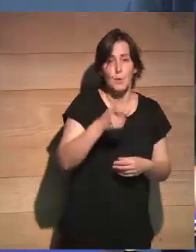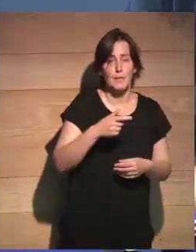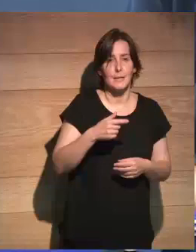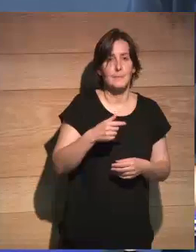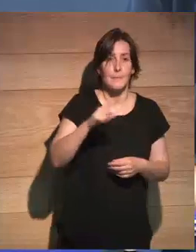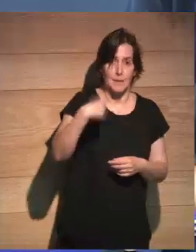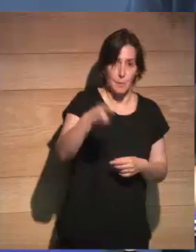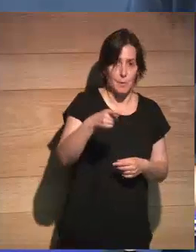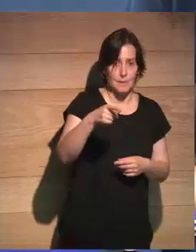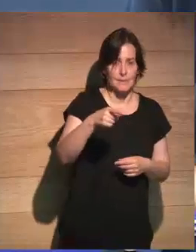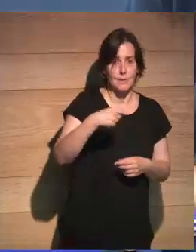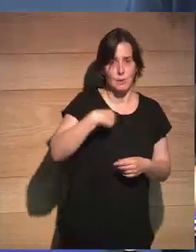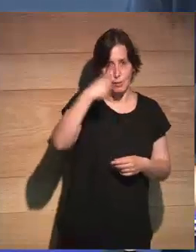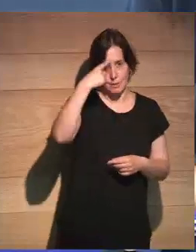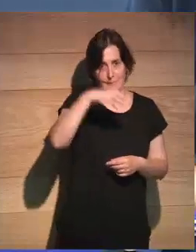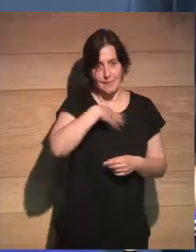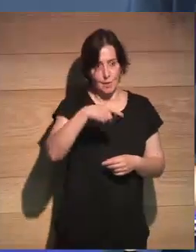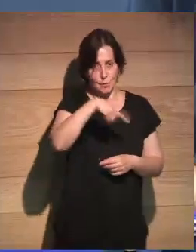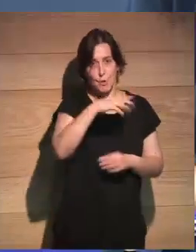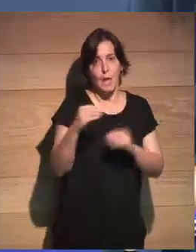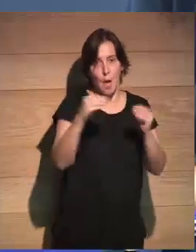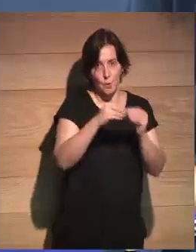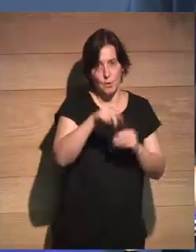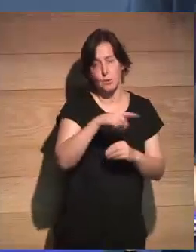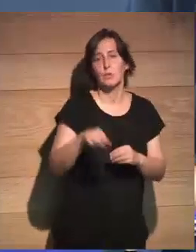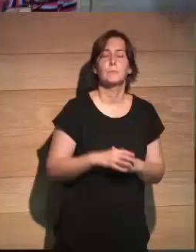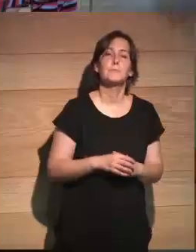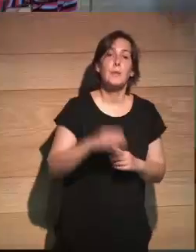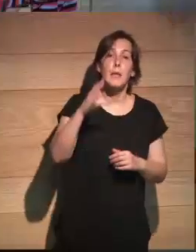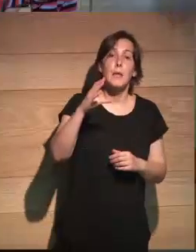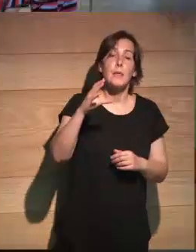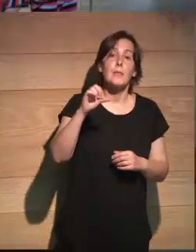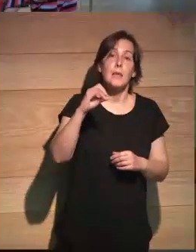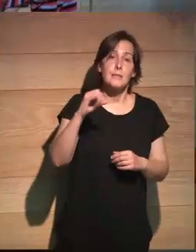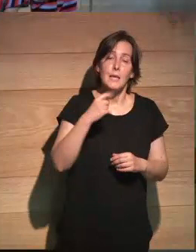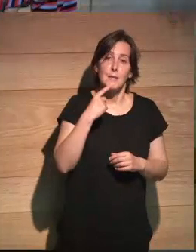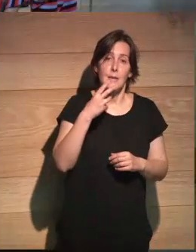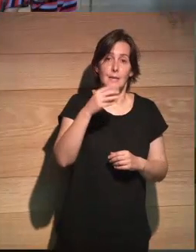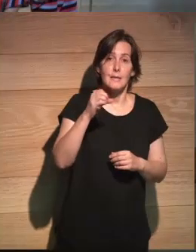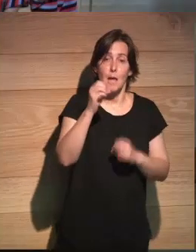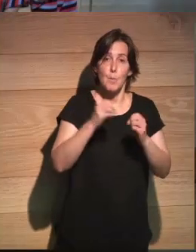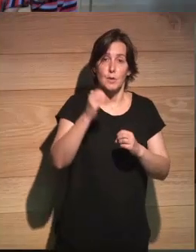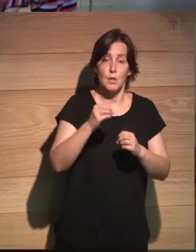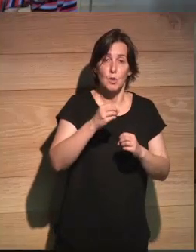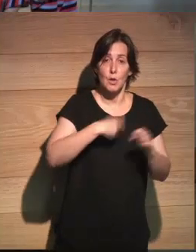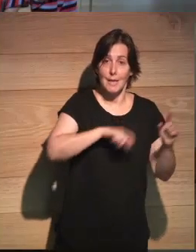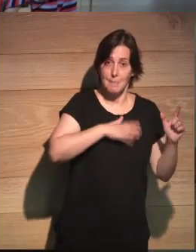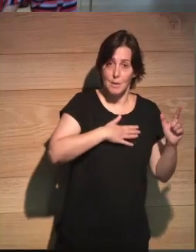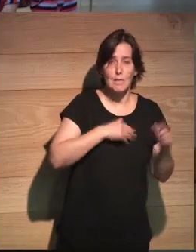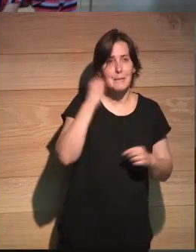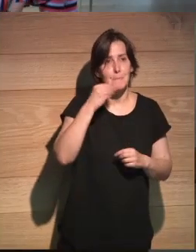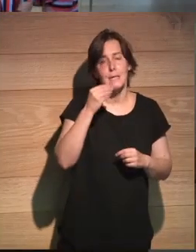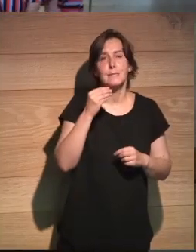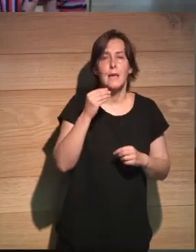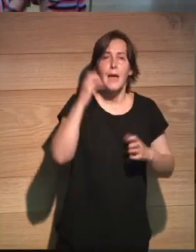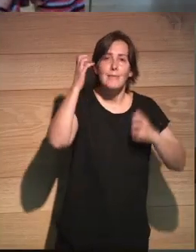saber luego si están de acuerdo. Por otro lado, según FECIT, el 30% de los españoles piensa que los humanos convivieron con los